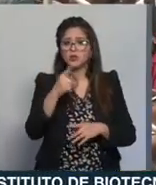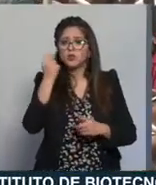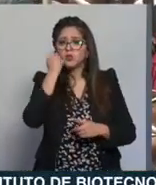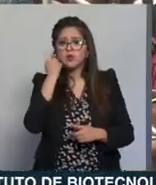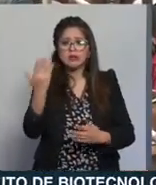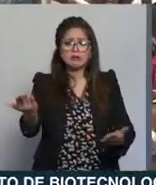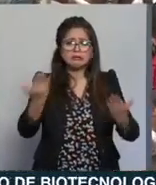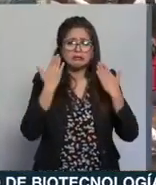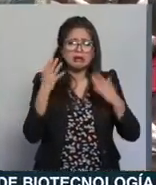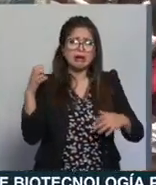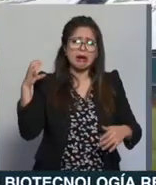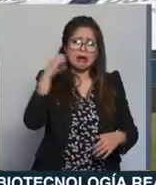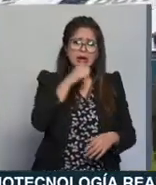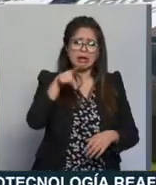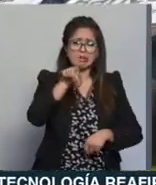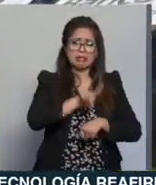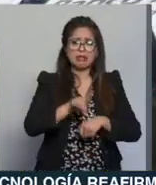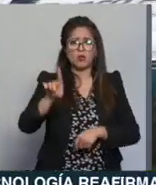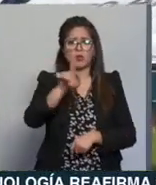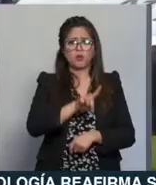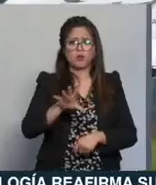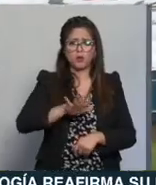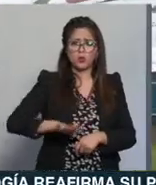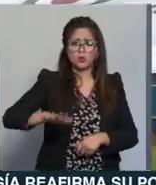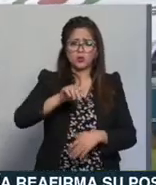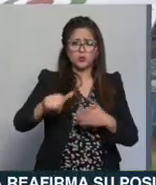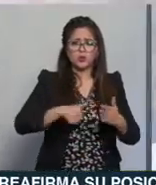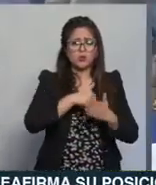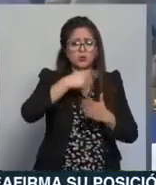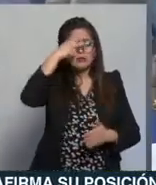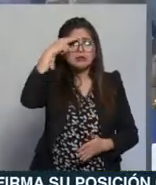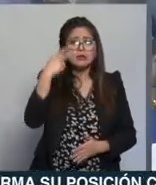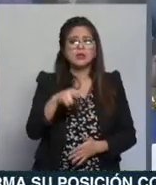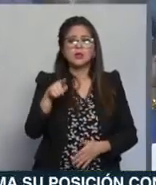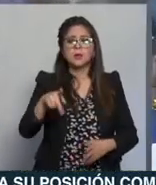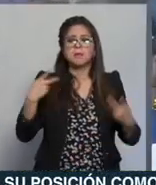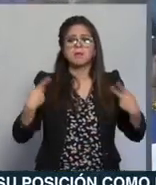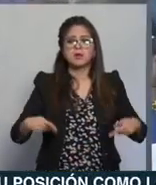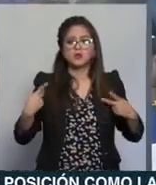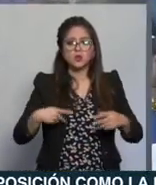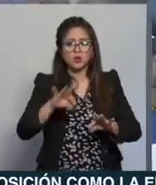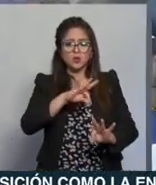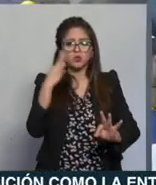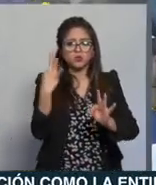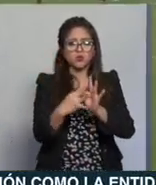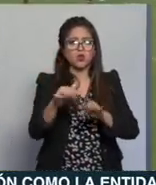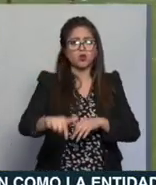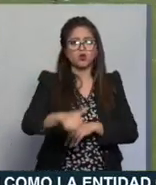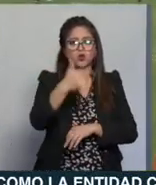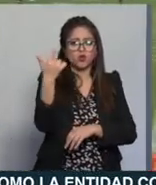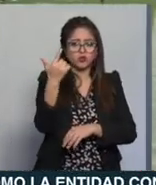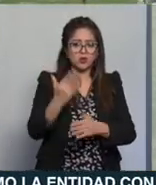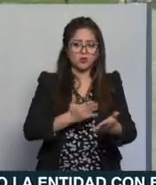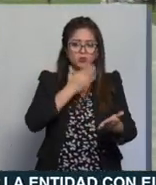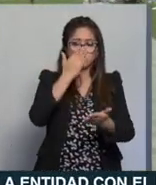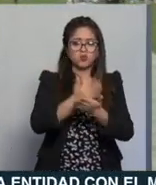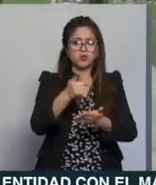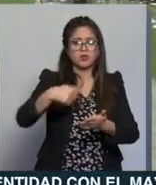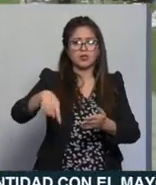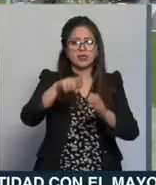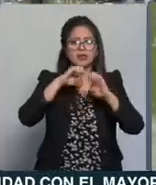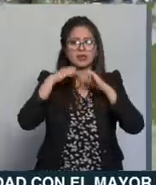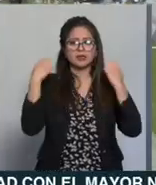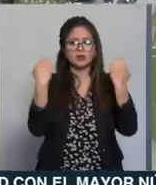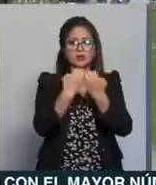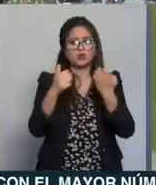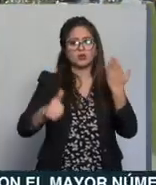que se sentía este domingo en la Ciudad de México, los aficionados se dieron cita en punto de las 12 del día en el estadio de la Ciudad de los